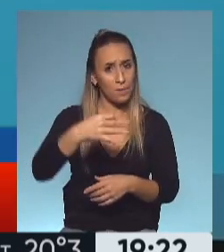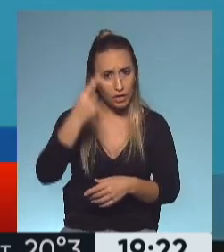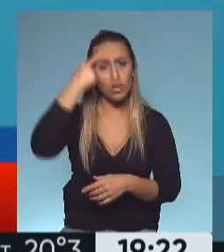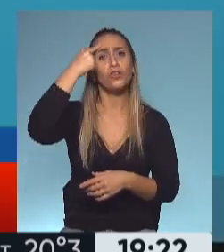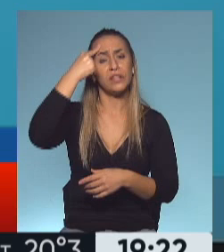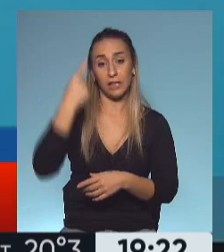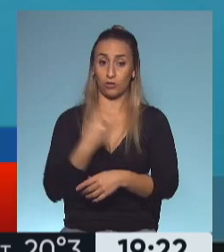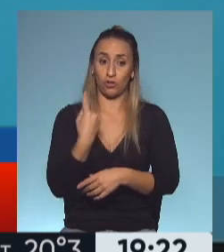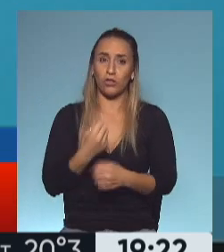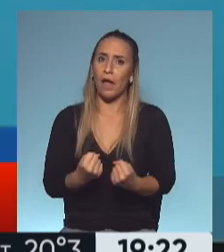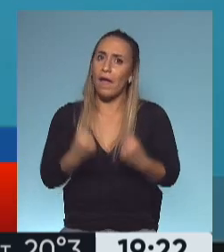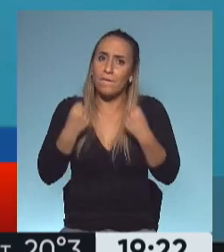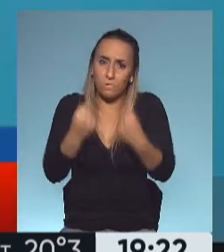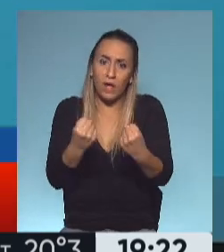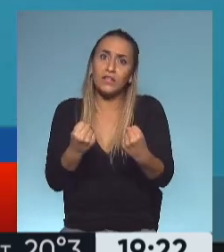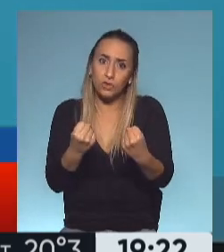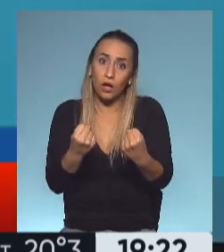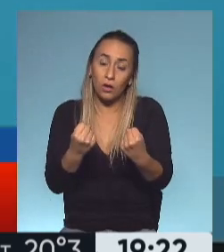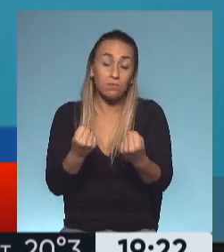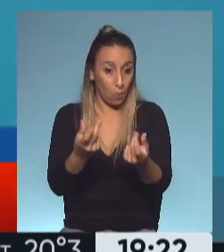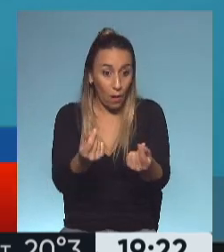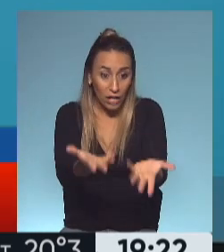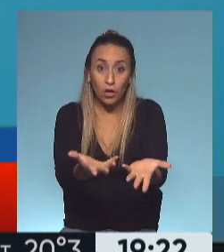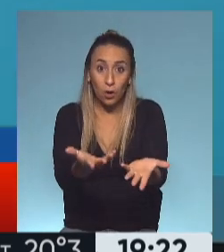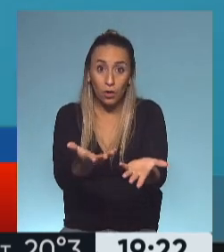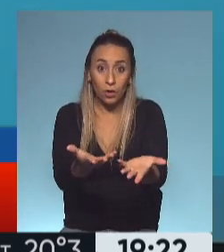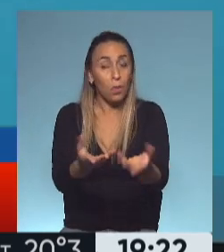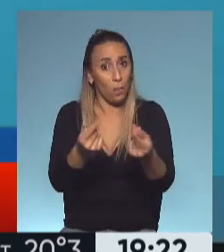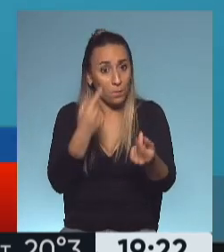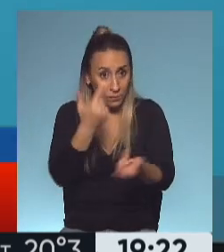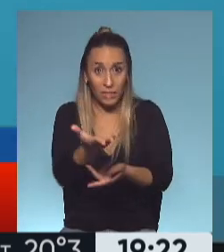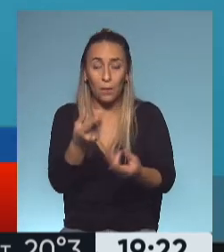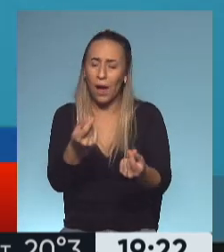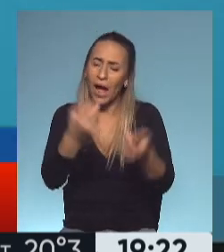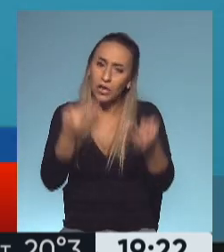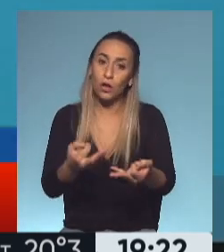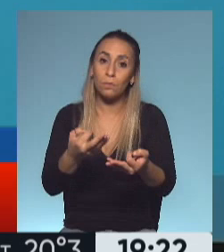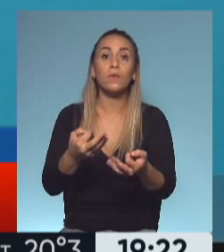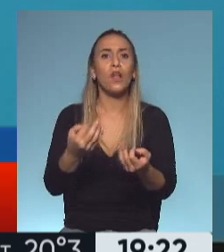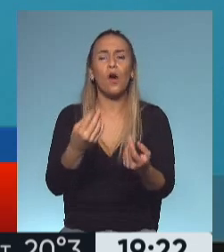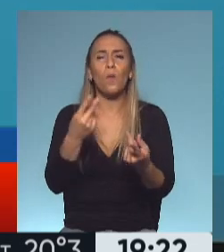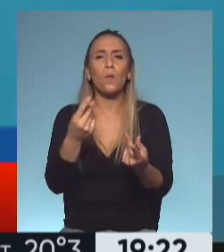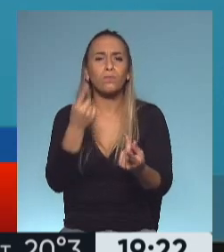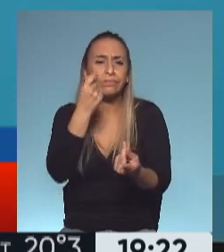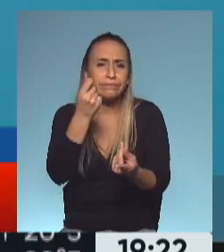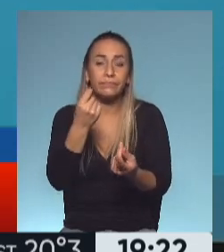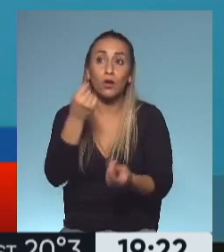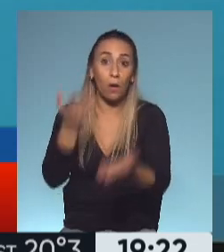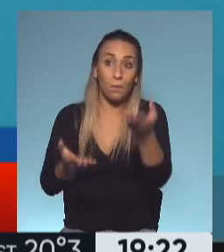que hicimos tuvo un resultado contundente. Y cuando digo contundente es comparando con lo que venía